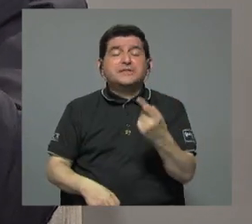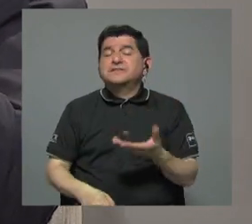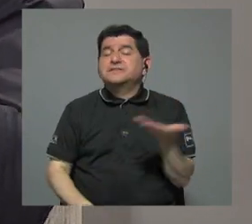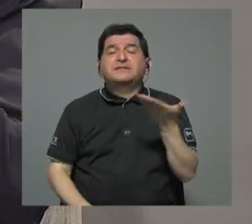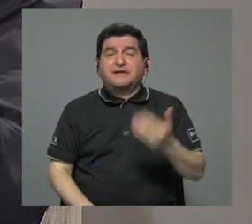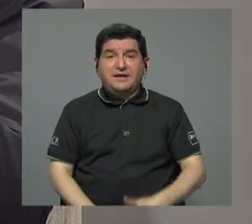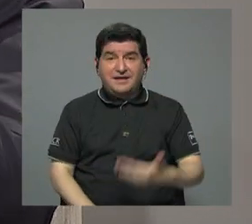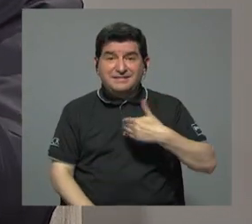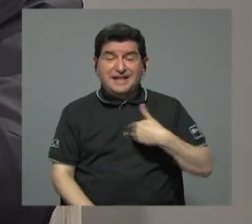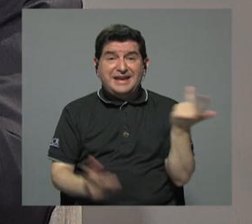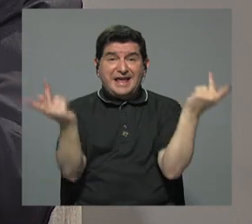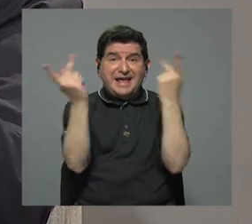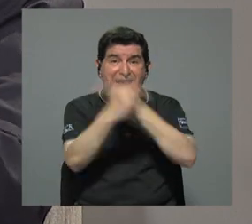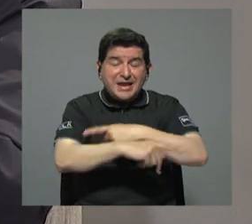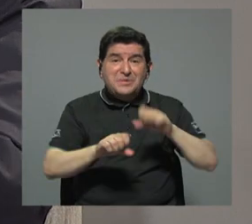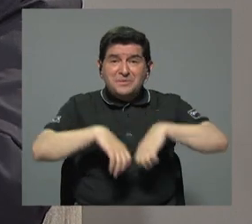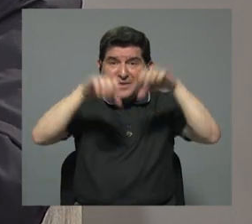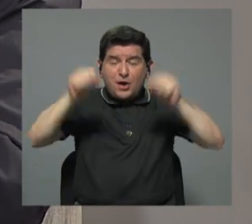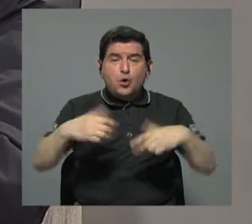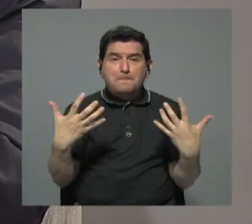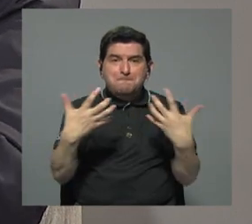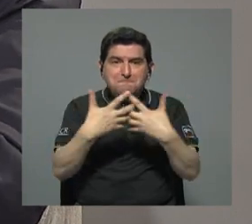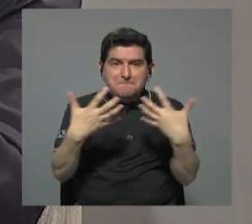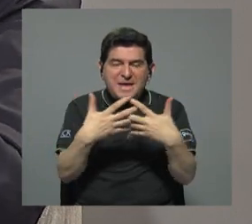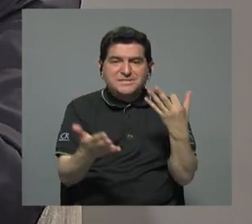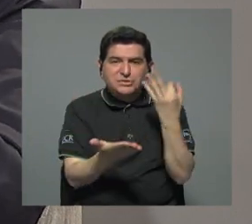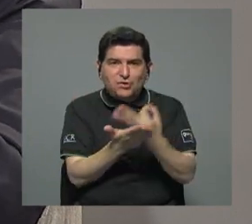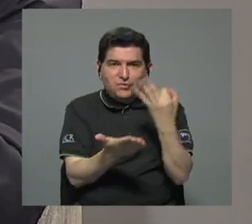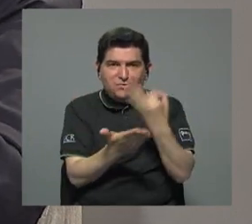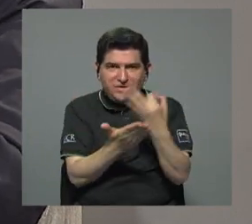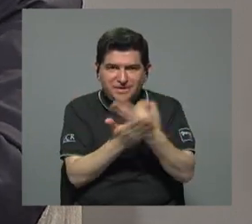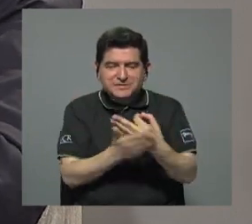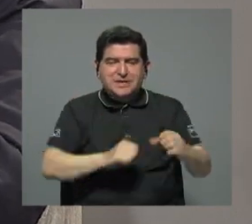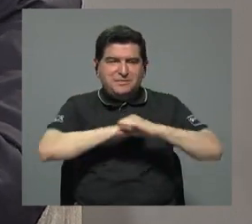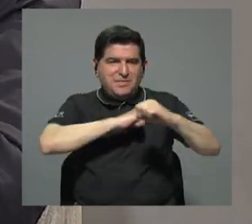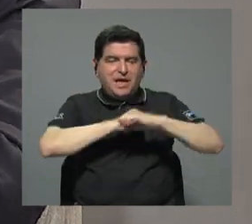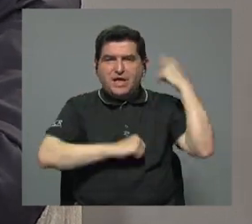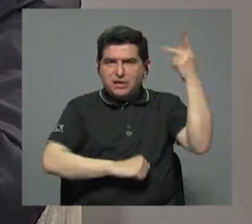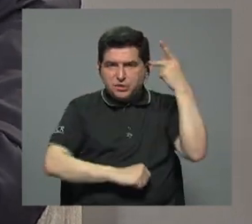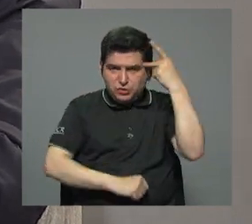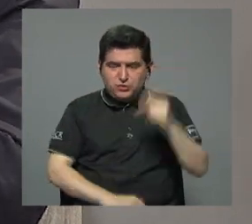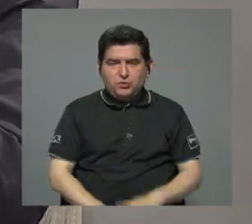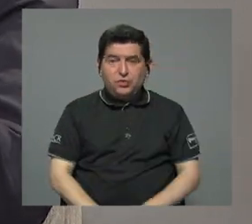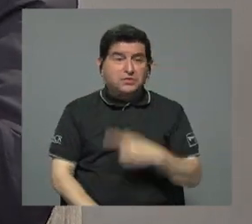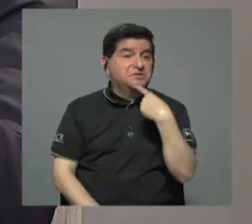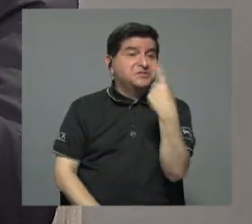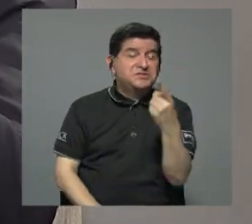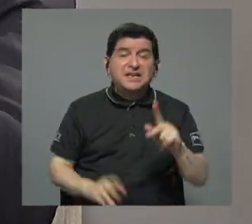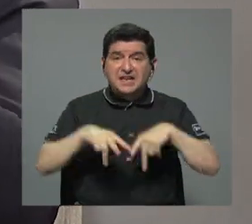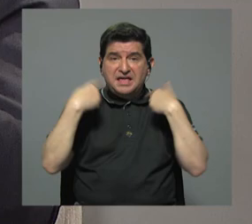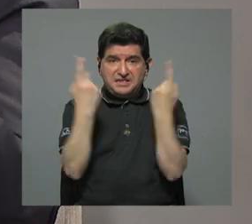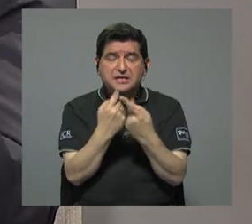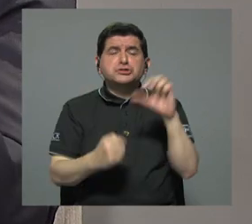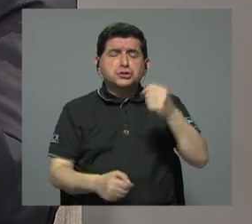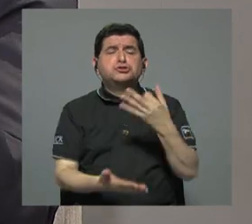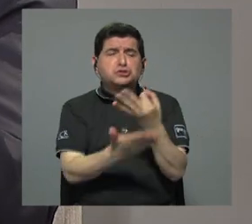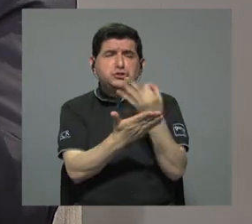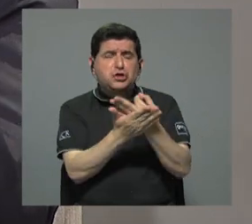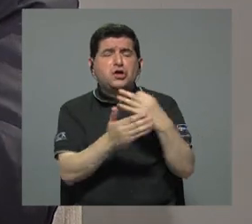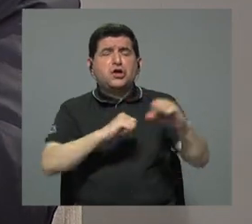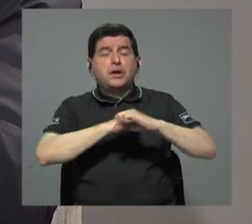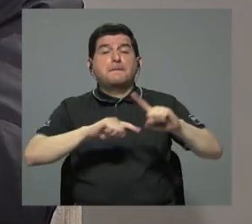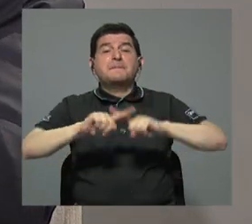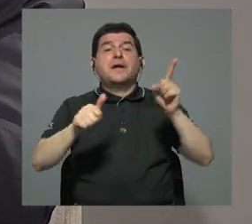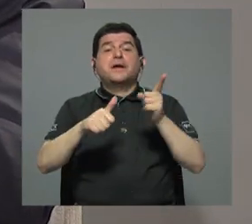tenemos el peor de los sistemas que es el sistema mixto de financiamiento de campañas políticas que es que se le dice a los partidos y le vamos a financiar la campaña